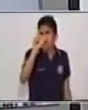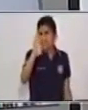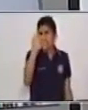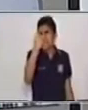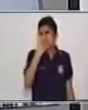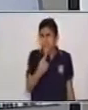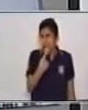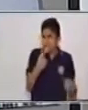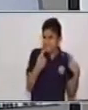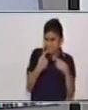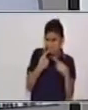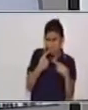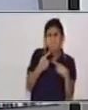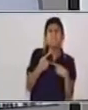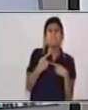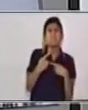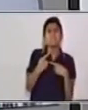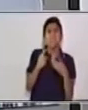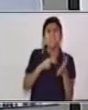a ser un artículo?